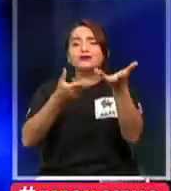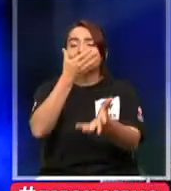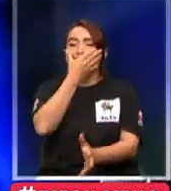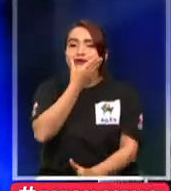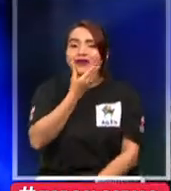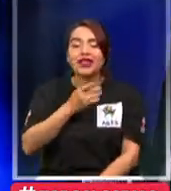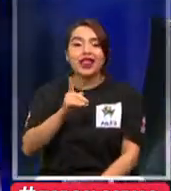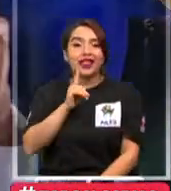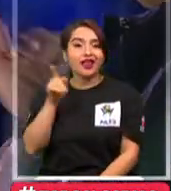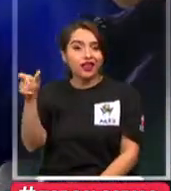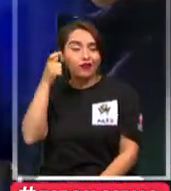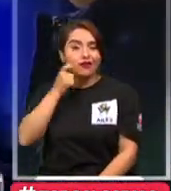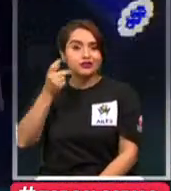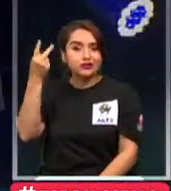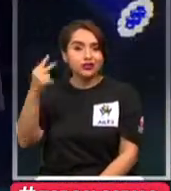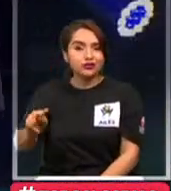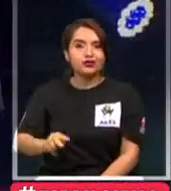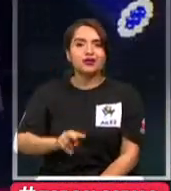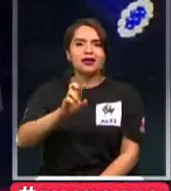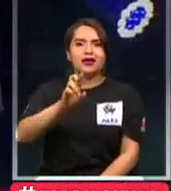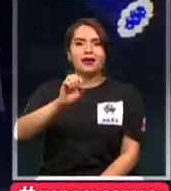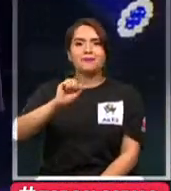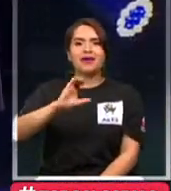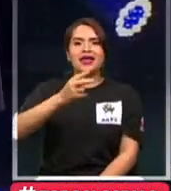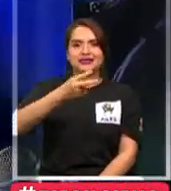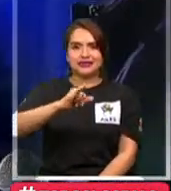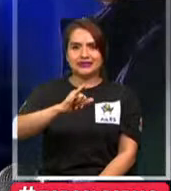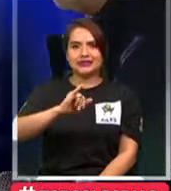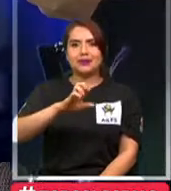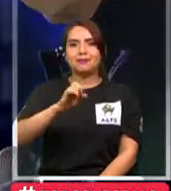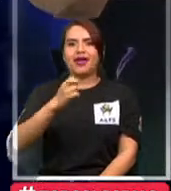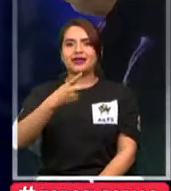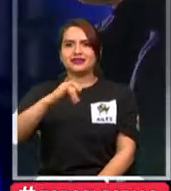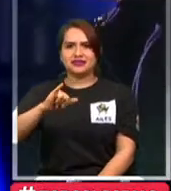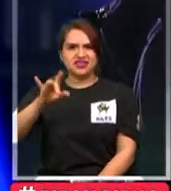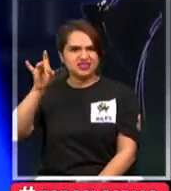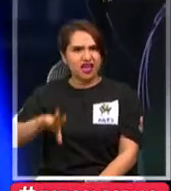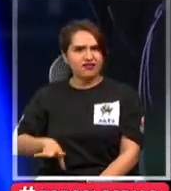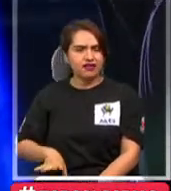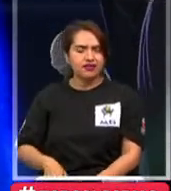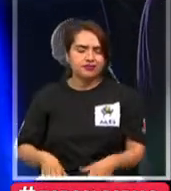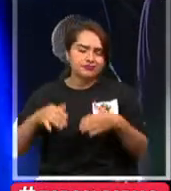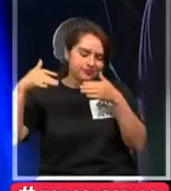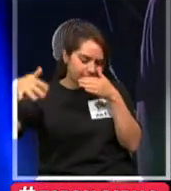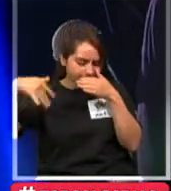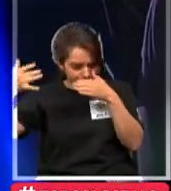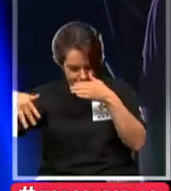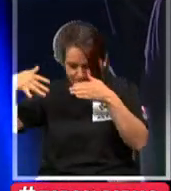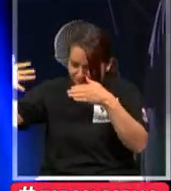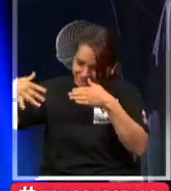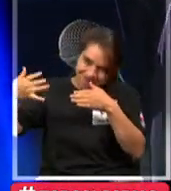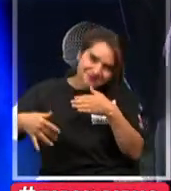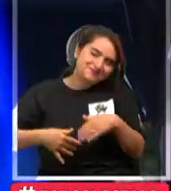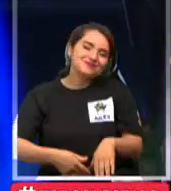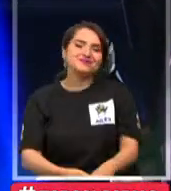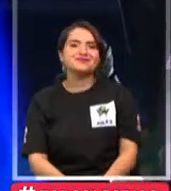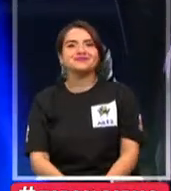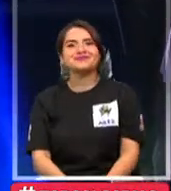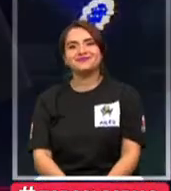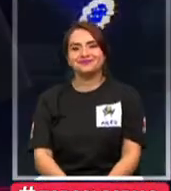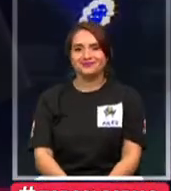que tiene Don Francisco, el Pachi Pachi. Pero que también se la sabe, Dani. ¿Se sabe el Pachi Pachi? Yeah, yeah, yeah, yeah, yeah,